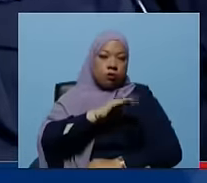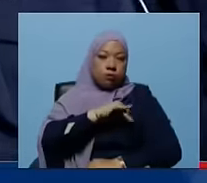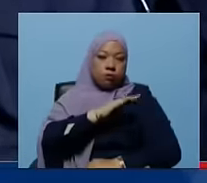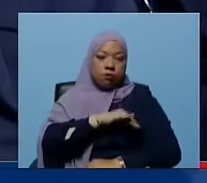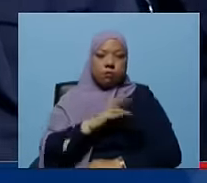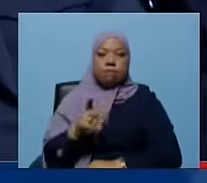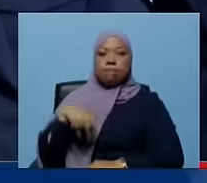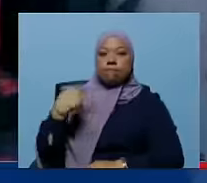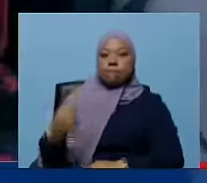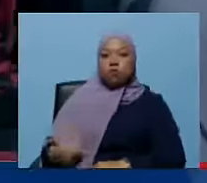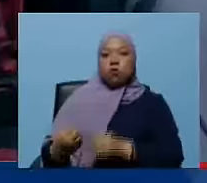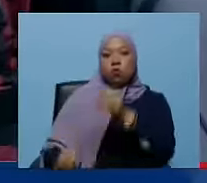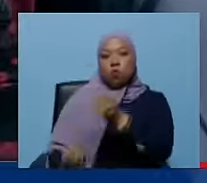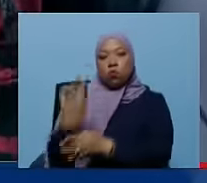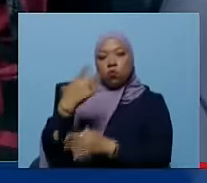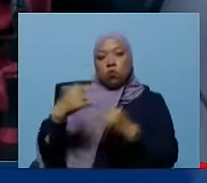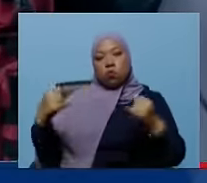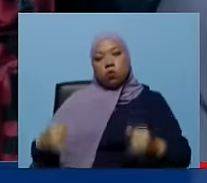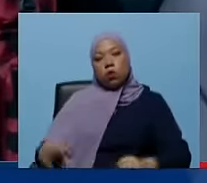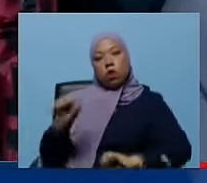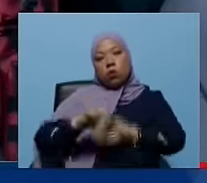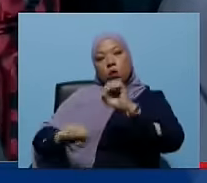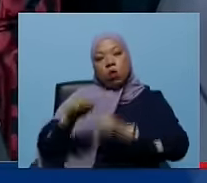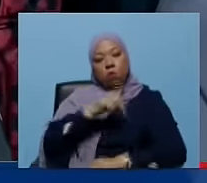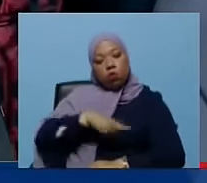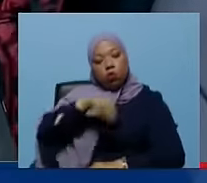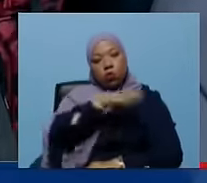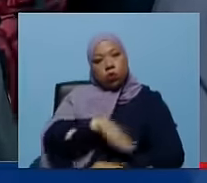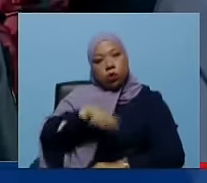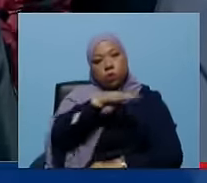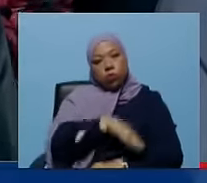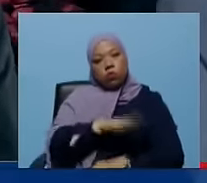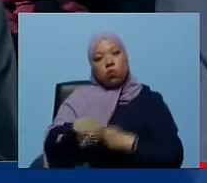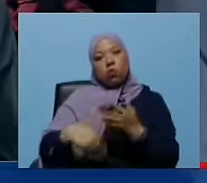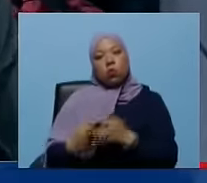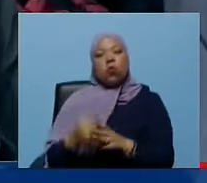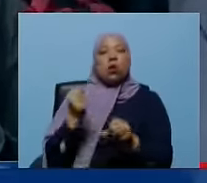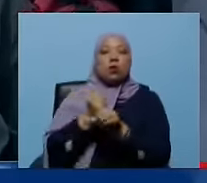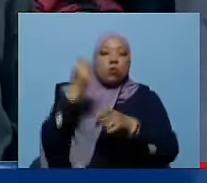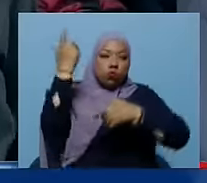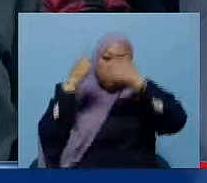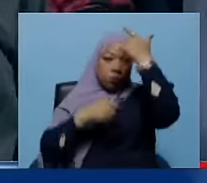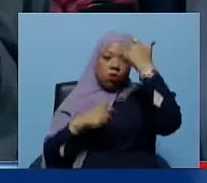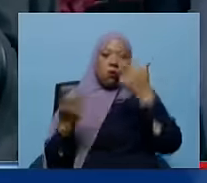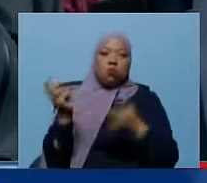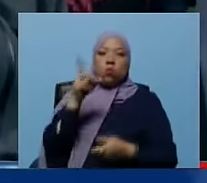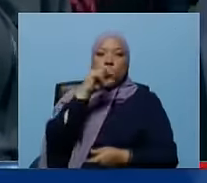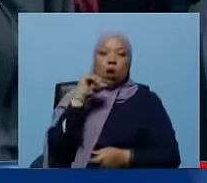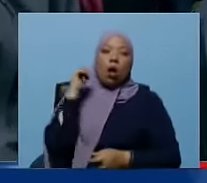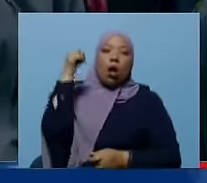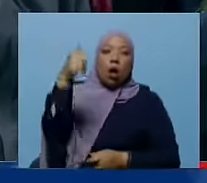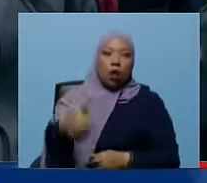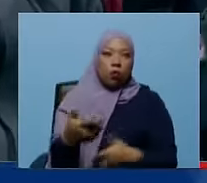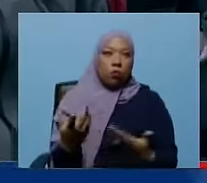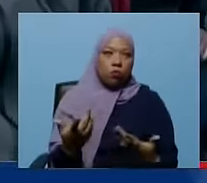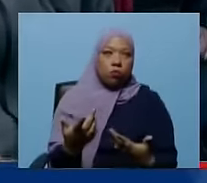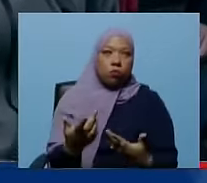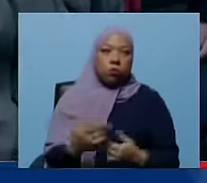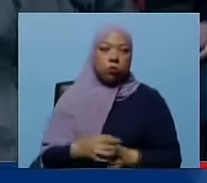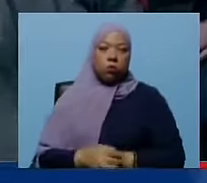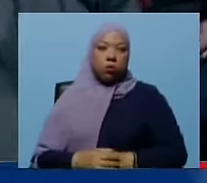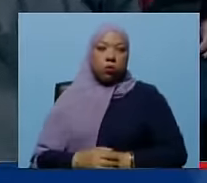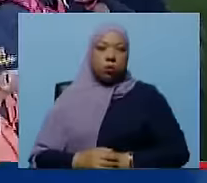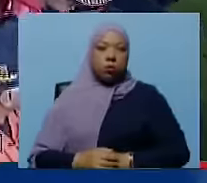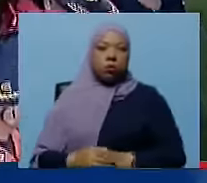dieron los pasos para fundar el Sistema de Protección Civil y el comandante Chávez dejó trazado un camino, como